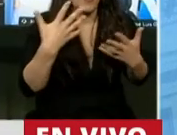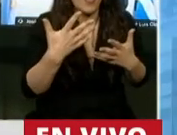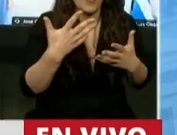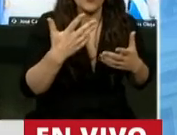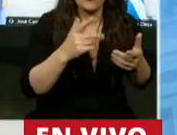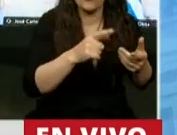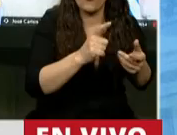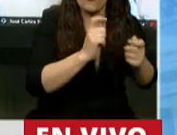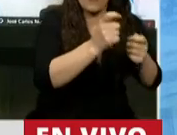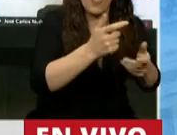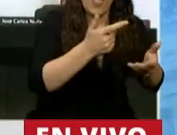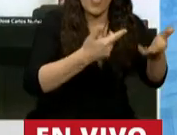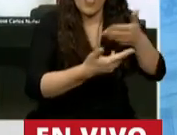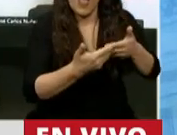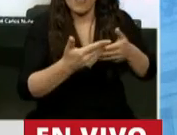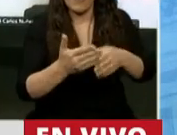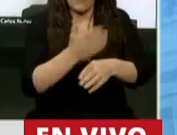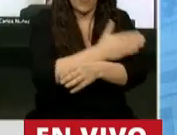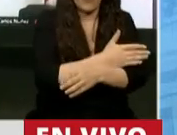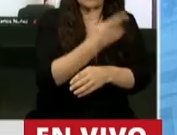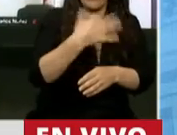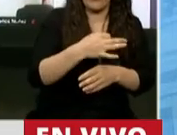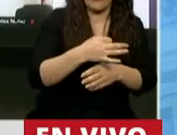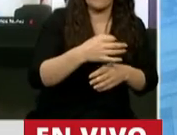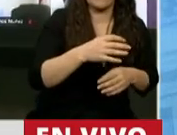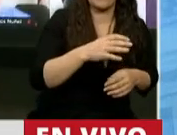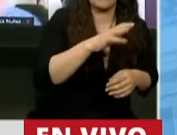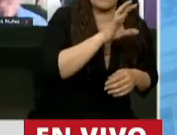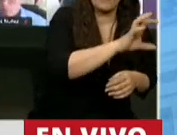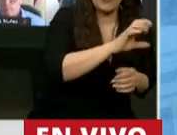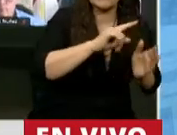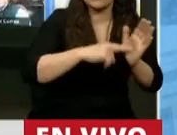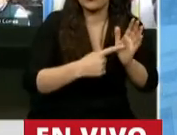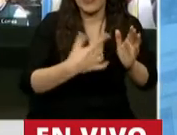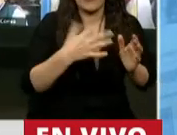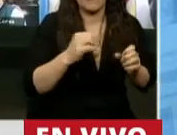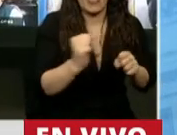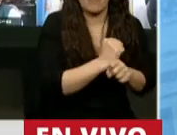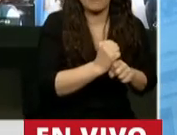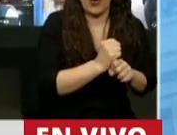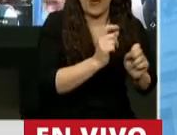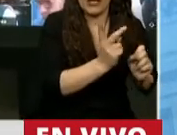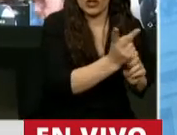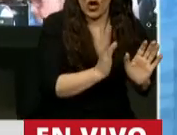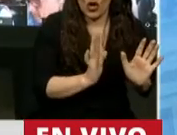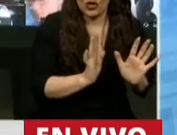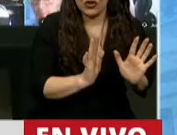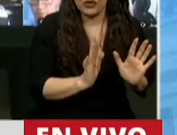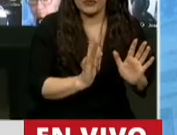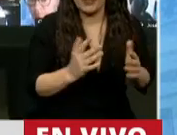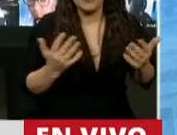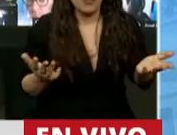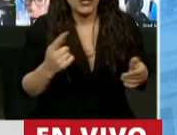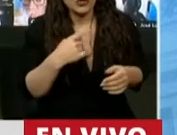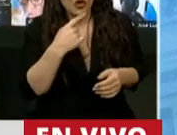transferida si no hay aprobación de la provincia interesado en la ciudad de buenos aires- en su caso y por ende la